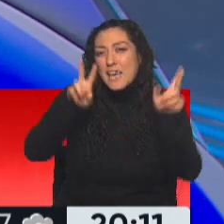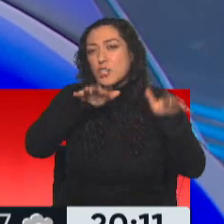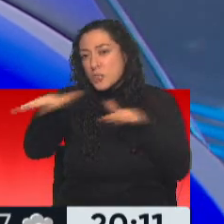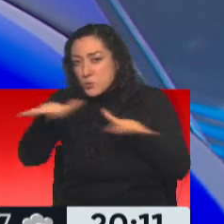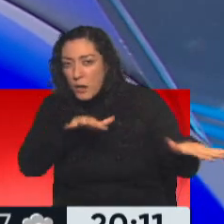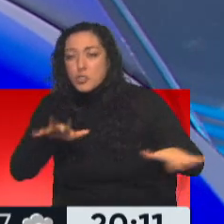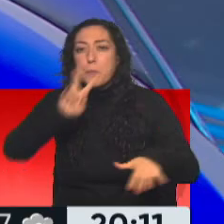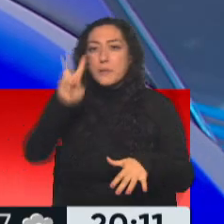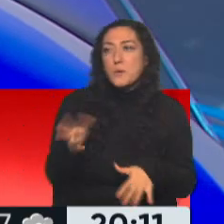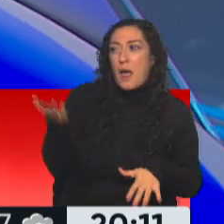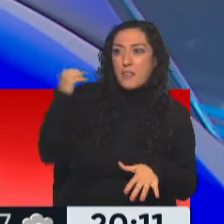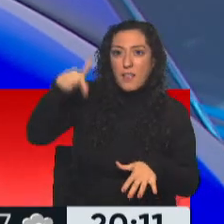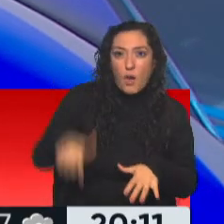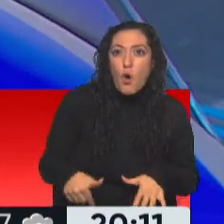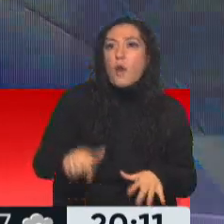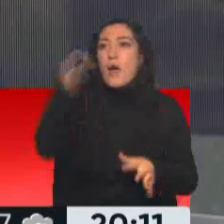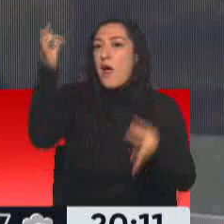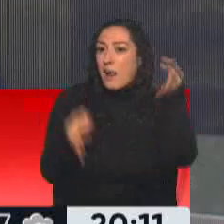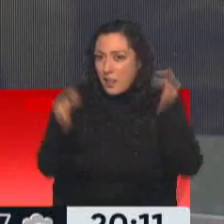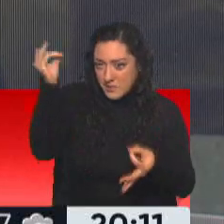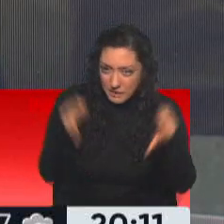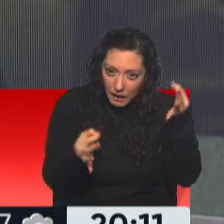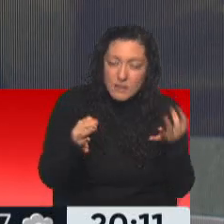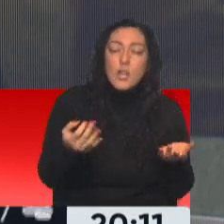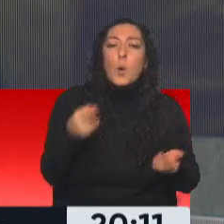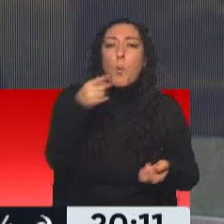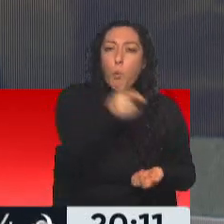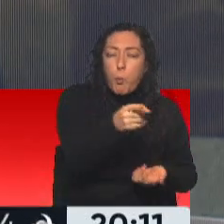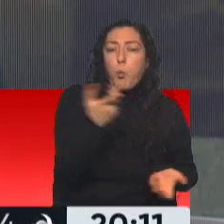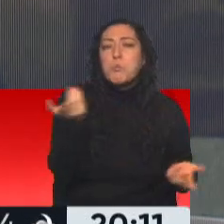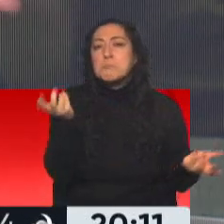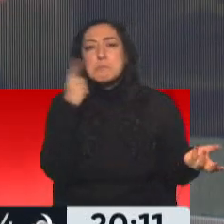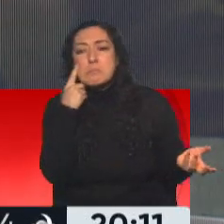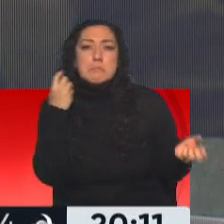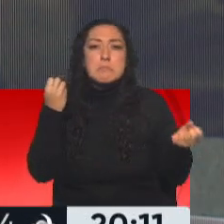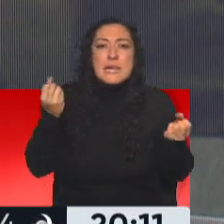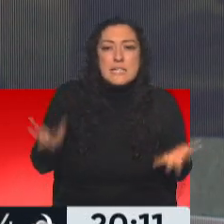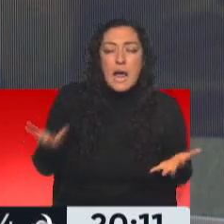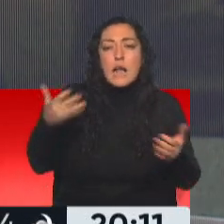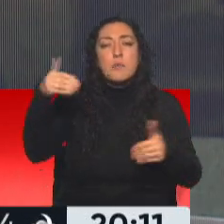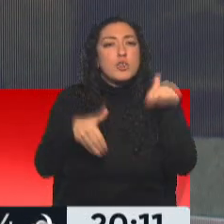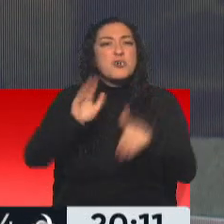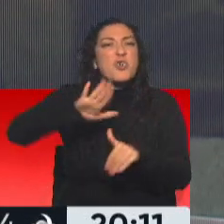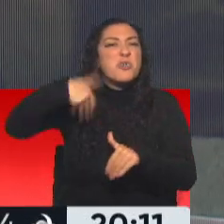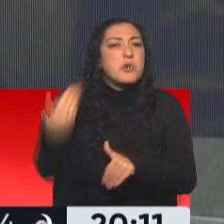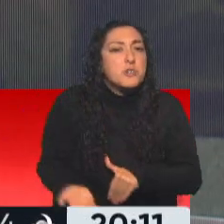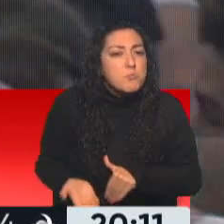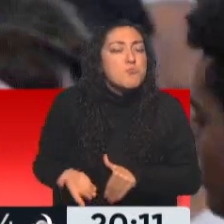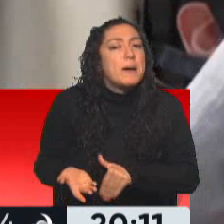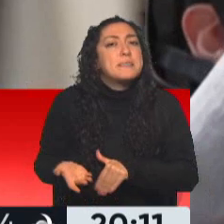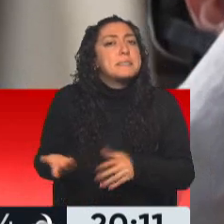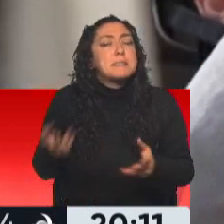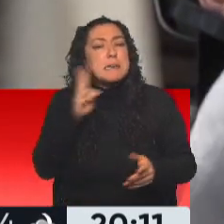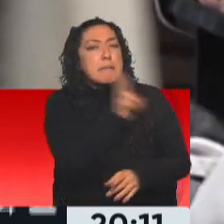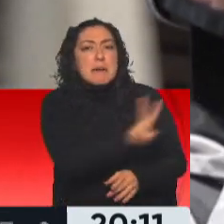lo que ha pasado y lo que está pasando ahora. Queremos tener su primera impresión luego de los comicios del domingo.